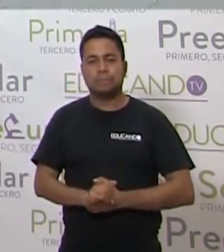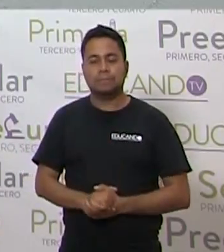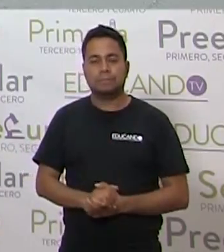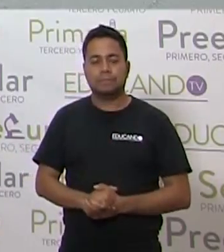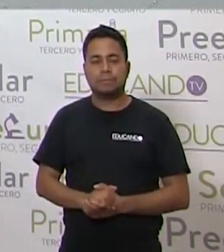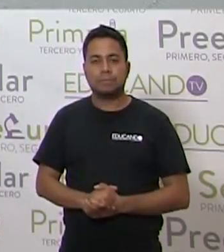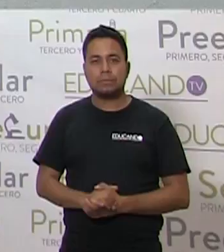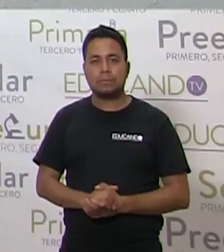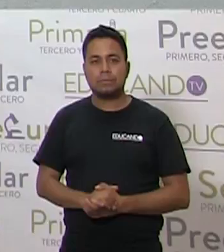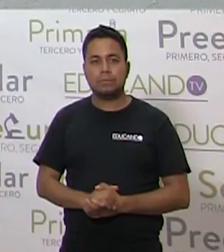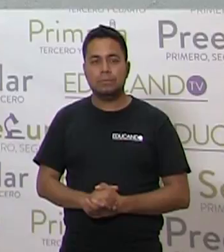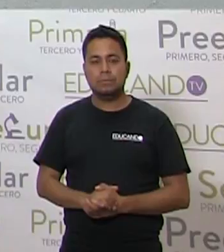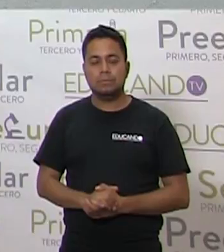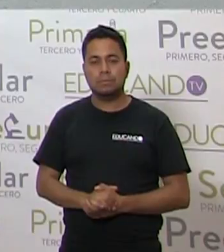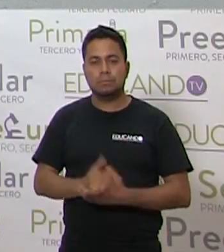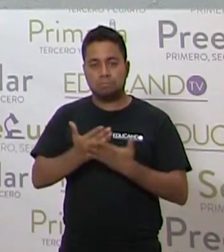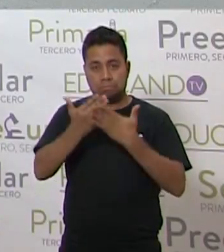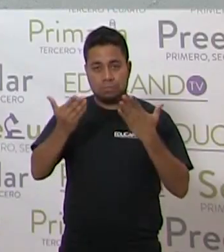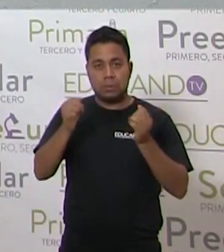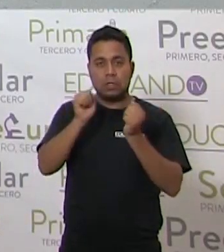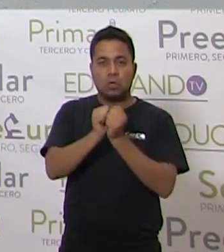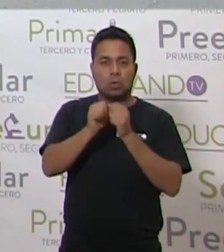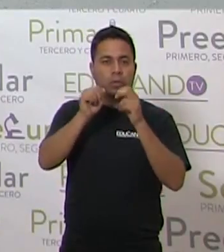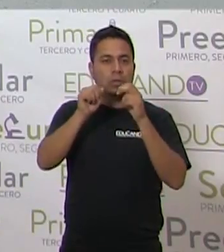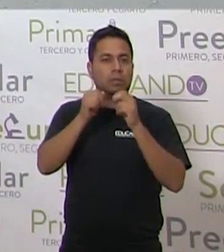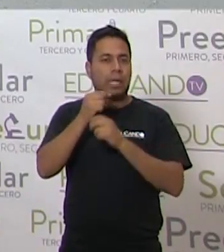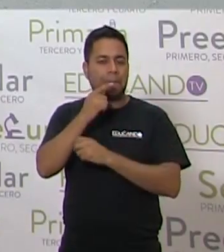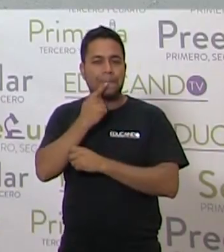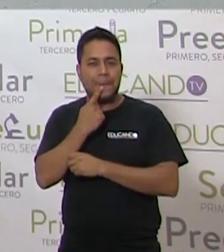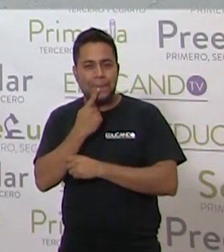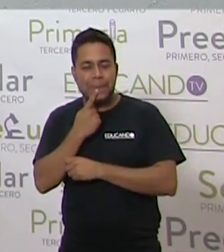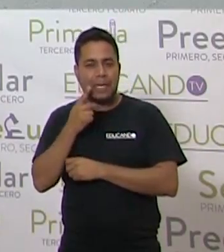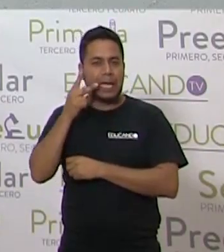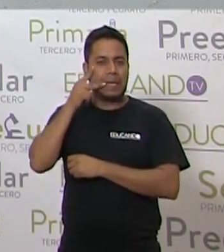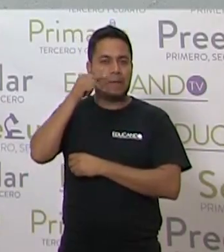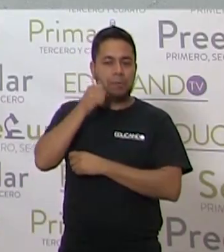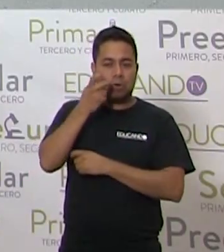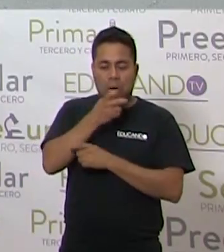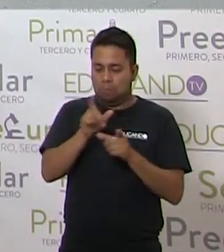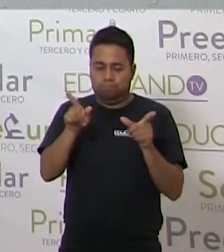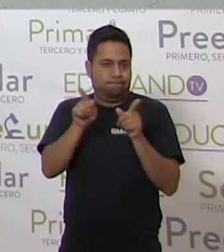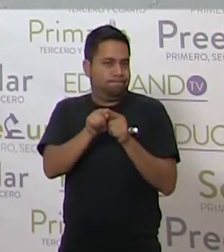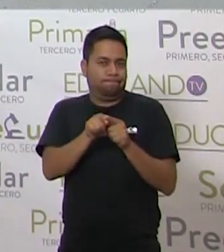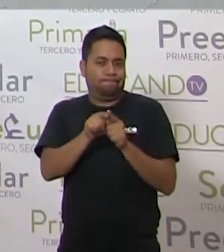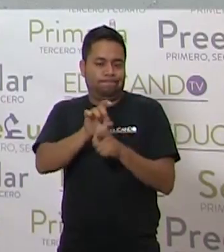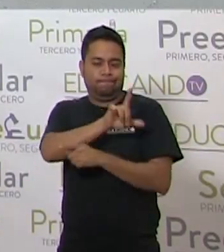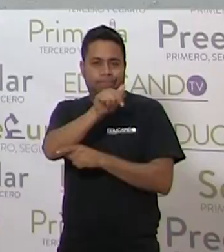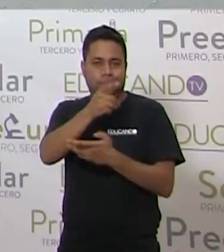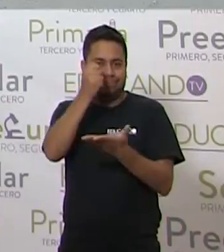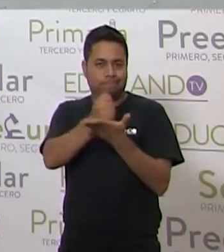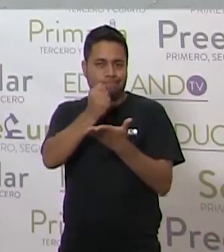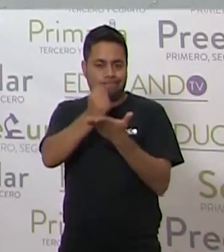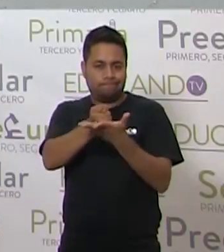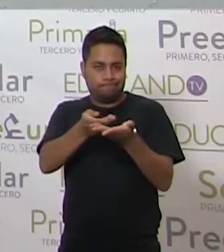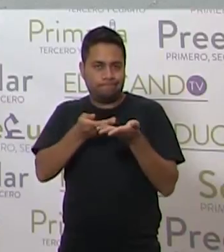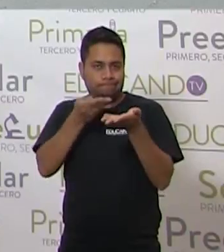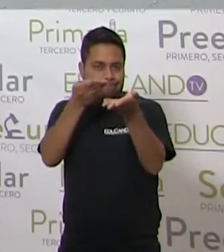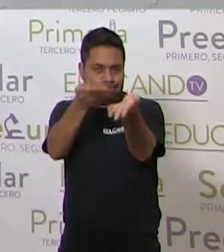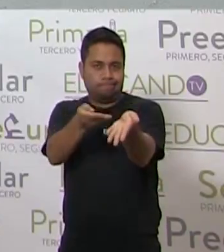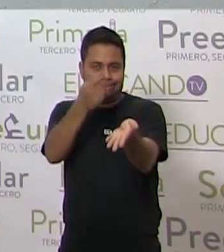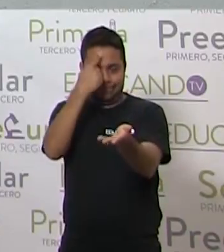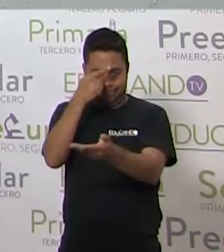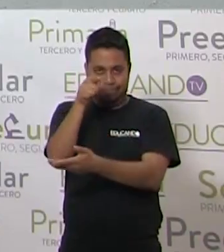paletas Vámonos con la de limón y con esa con este ejercicio vamos a terminar y los demás se van a quedar como Desafíos